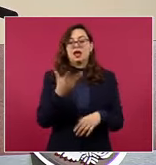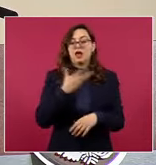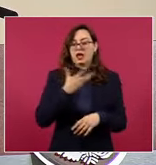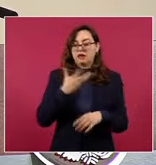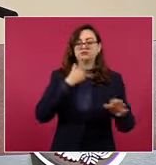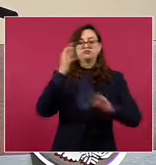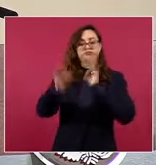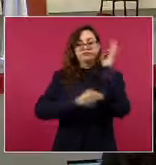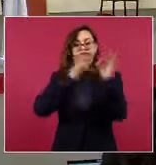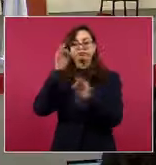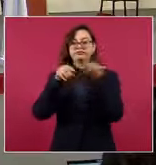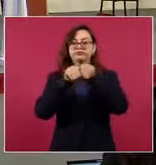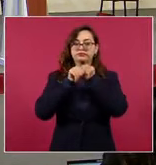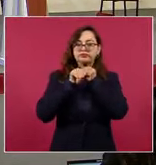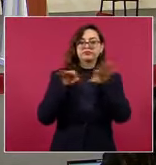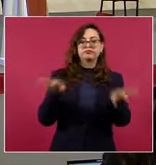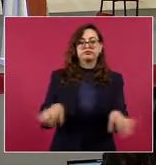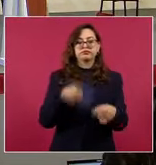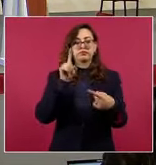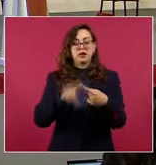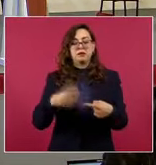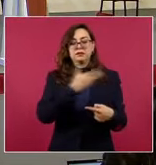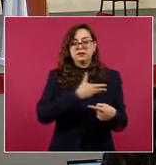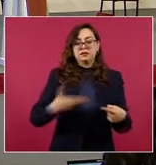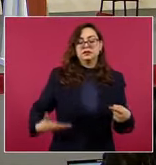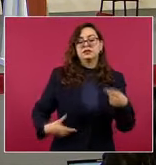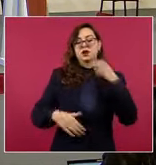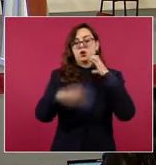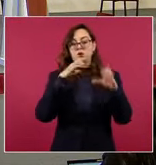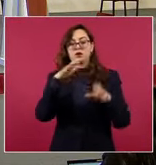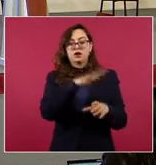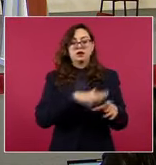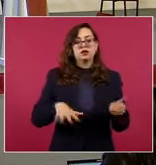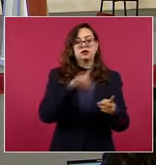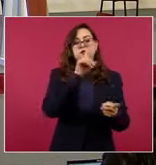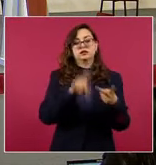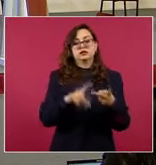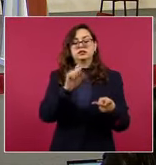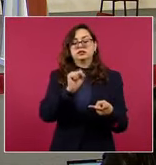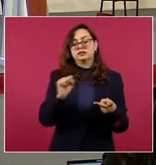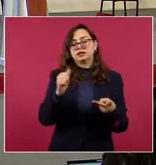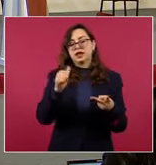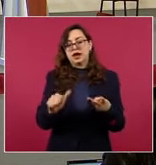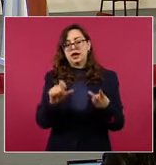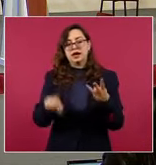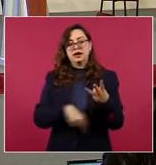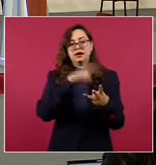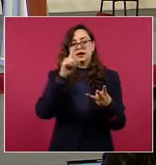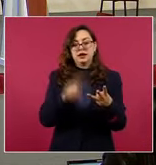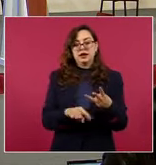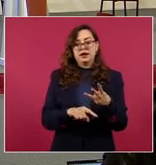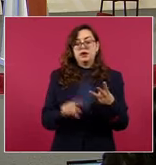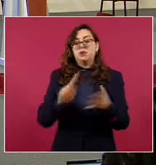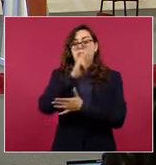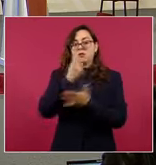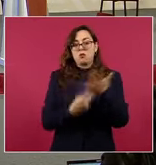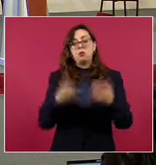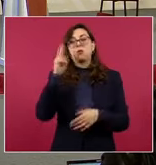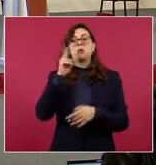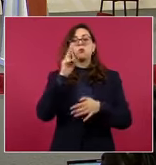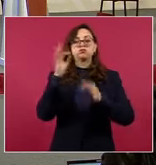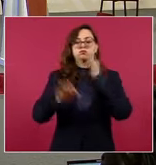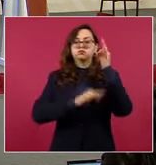coordinación con Comunicación Social de la Presidencia, la Secretaría de Salud. Este programa va dirigido